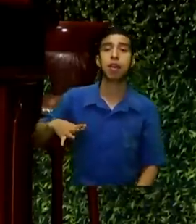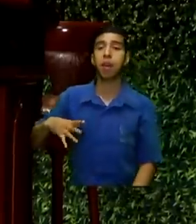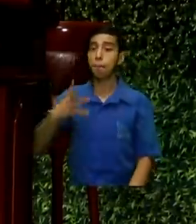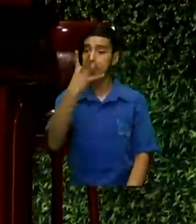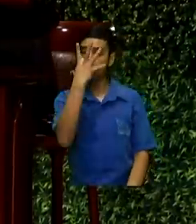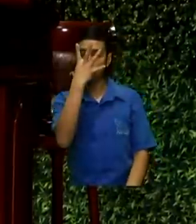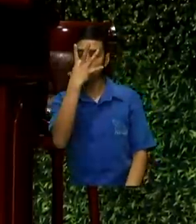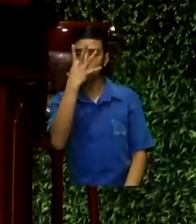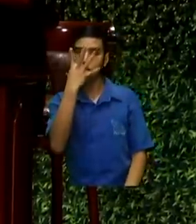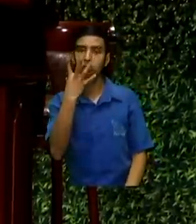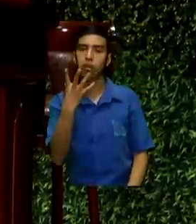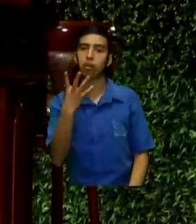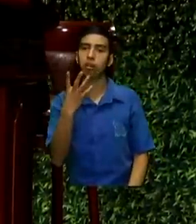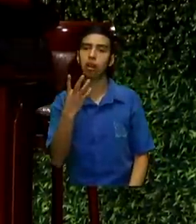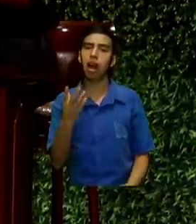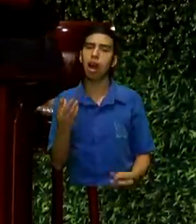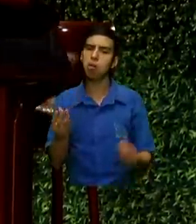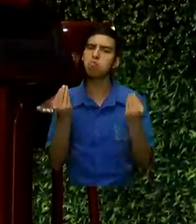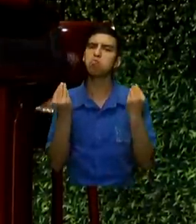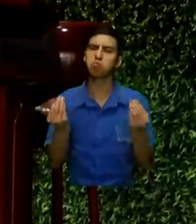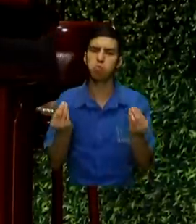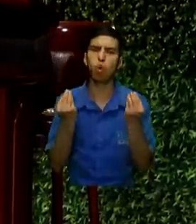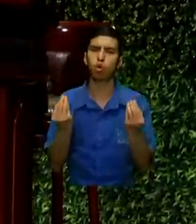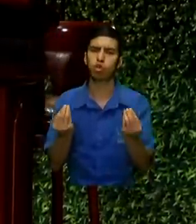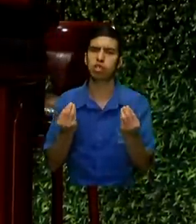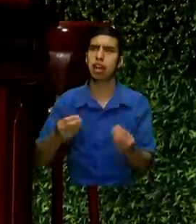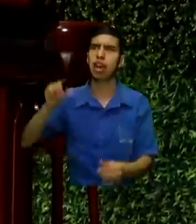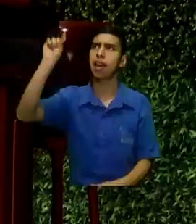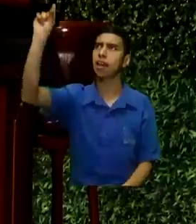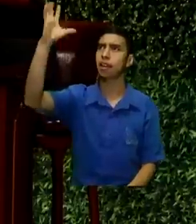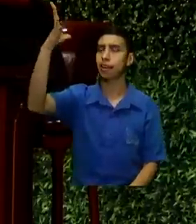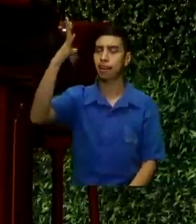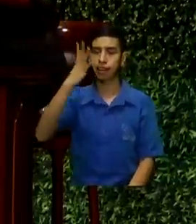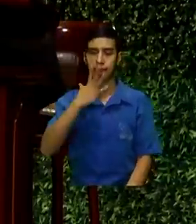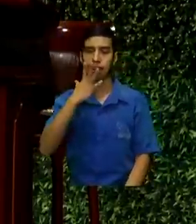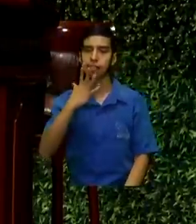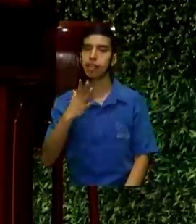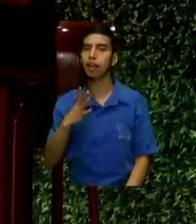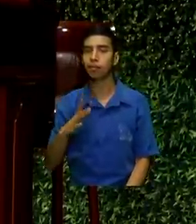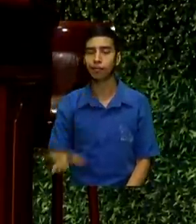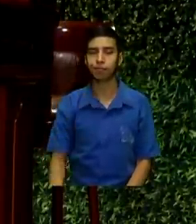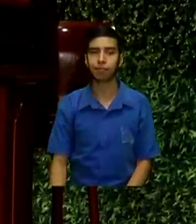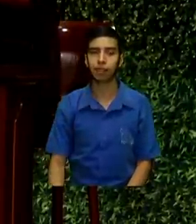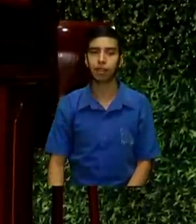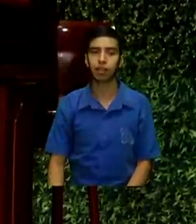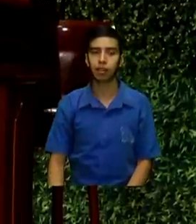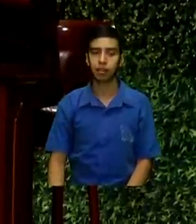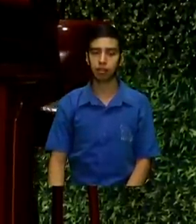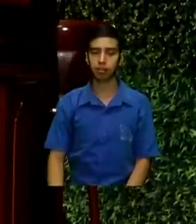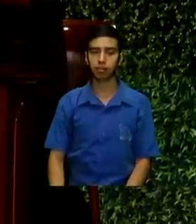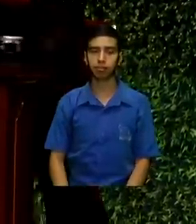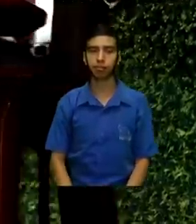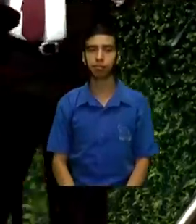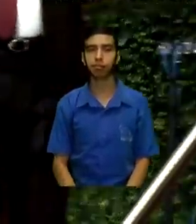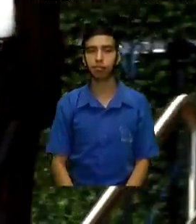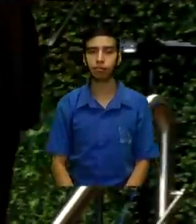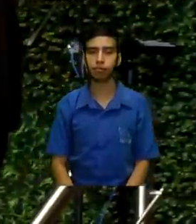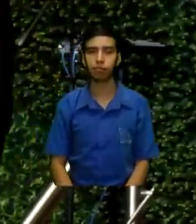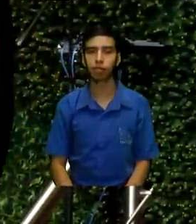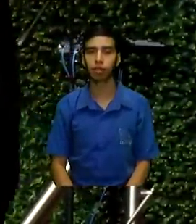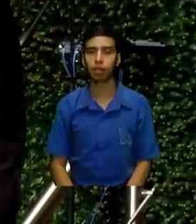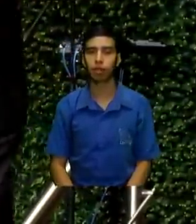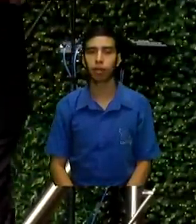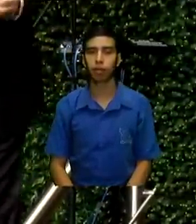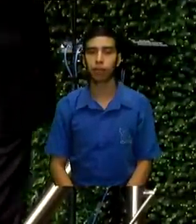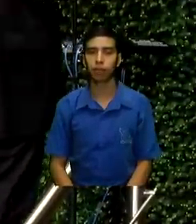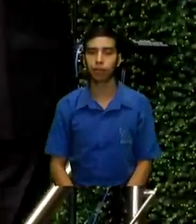O sea, vos lo que querés es que nosotros seamos una tacita de plata, como decían que antes era la capital. Pero ese fue el grave